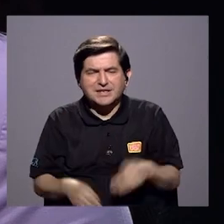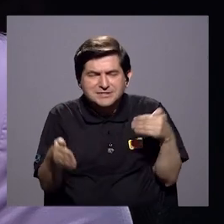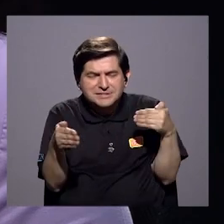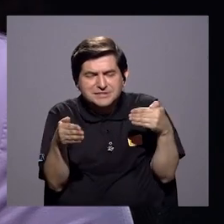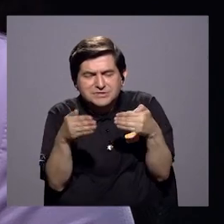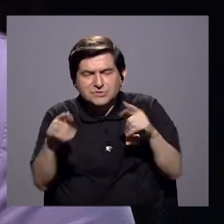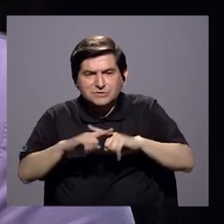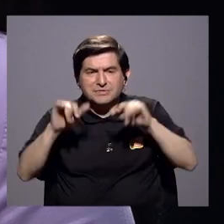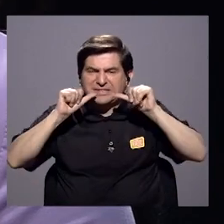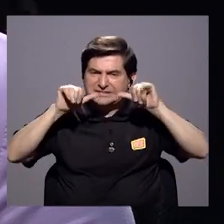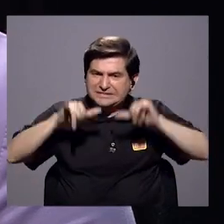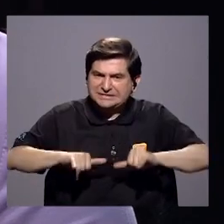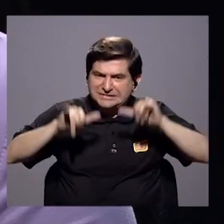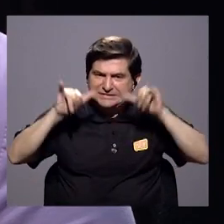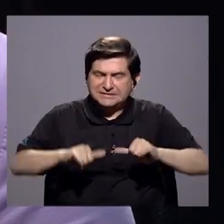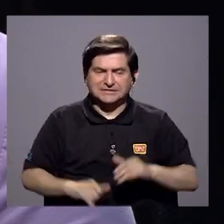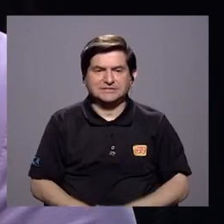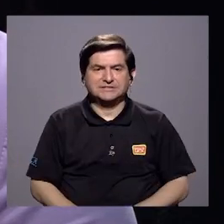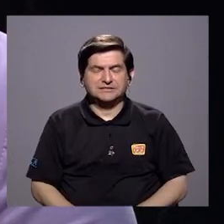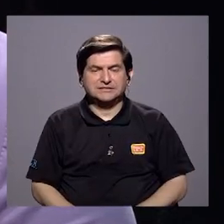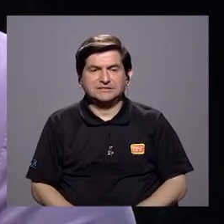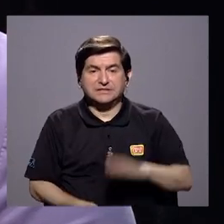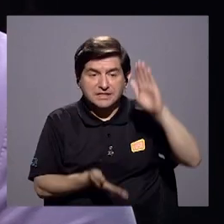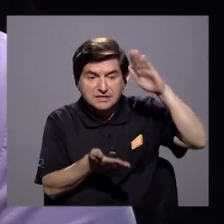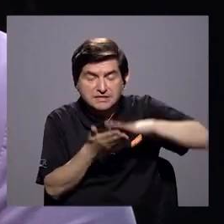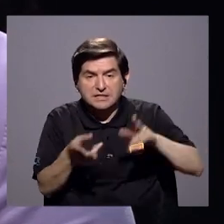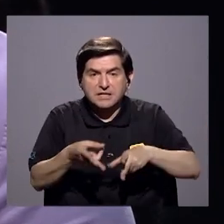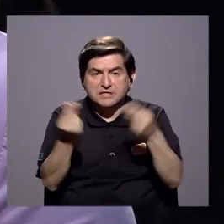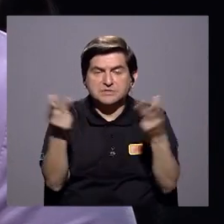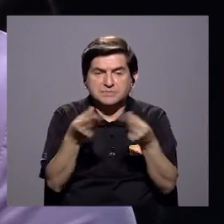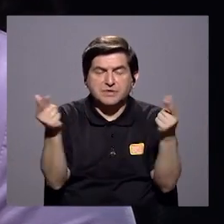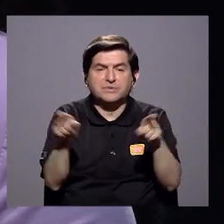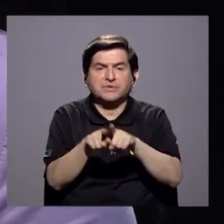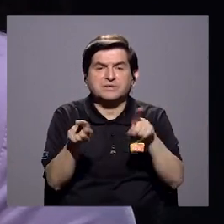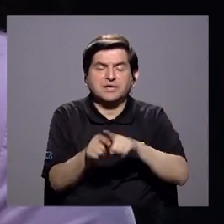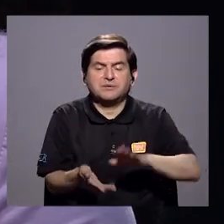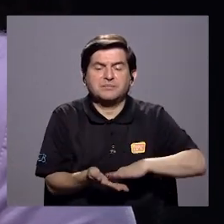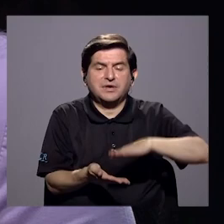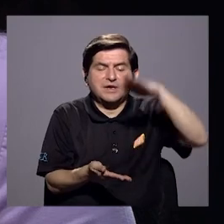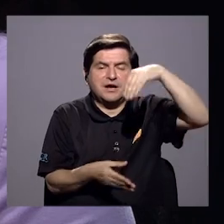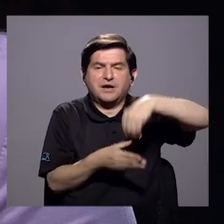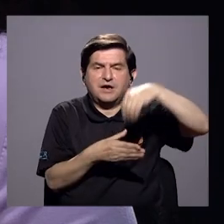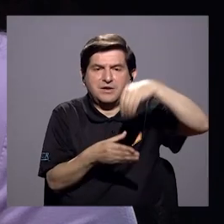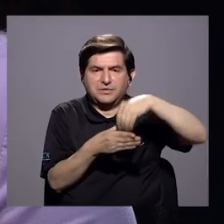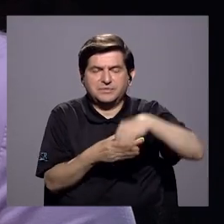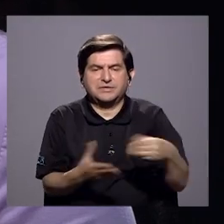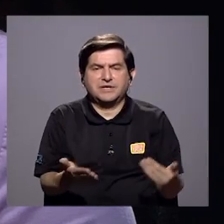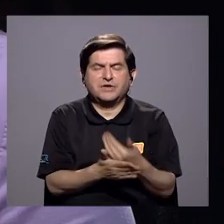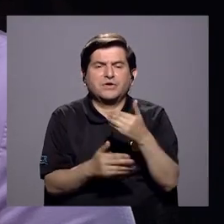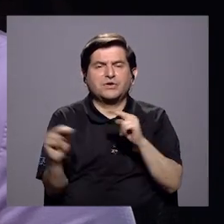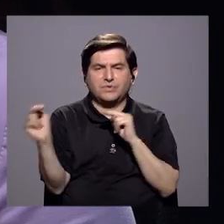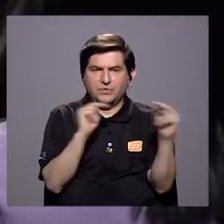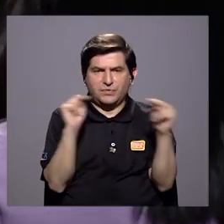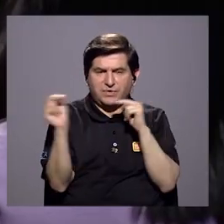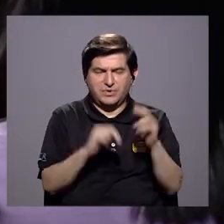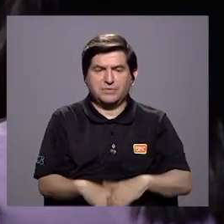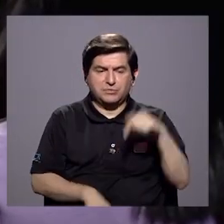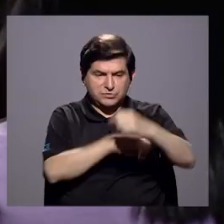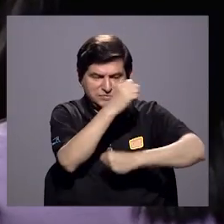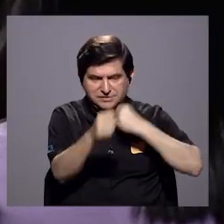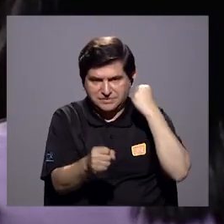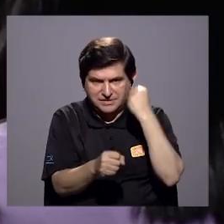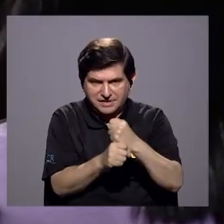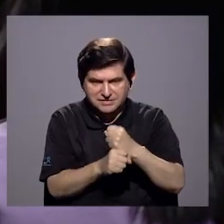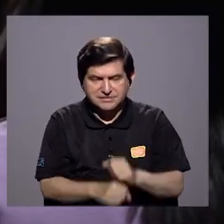ahí. Tenemos no solo que recortar gastos, sino que vamos a tener que ver cómo aumentar ingresos y eso pasa por nuevos negocios. Este año